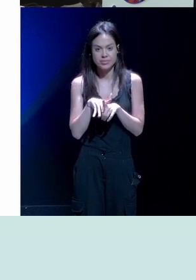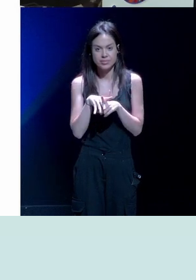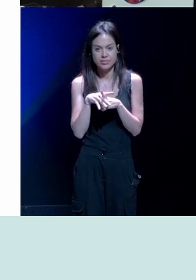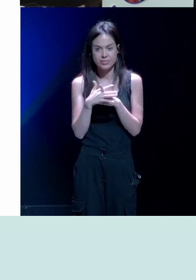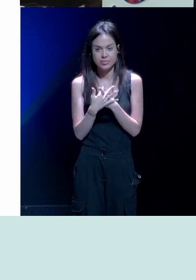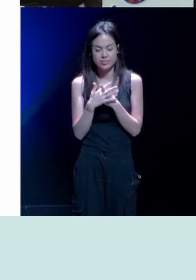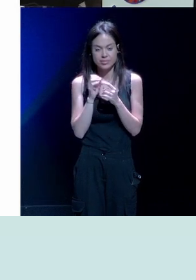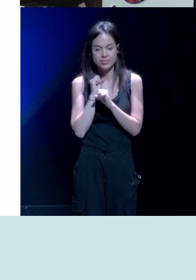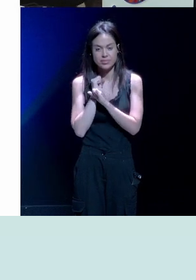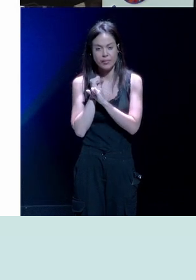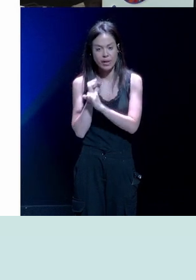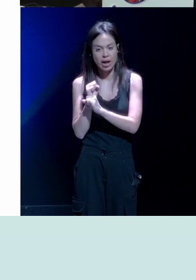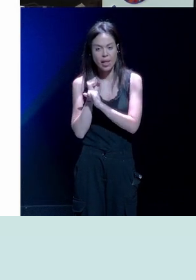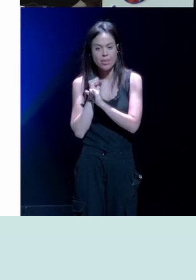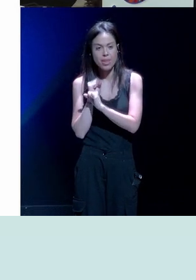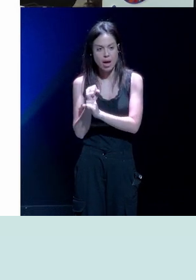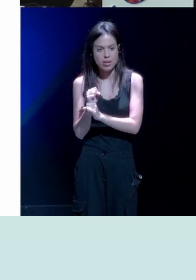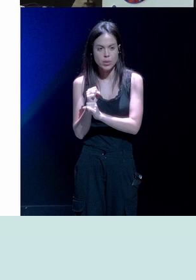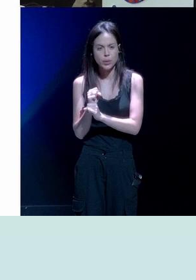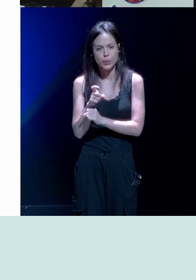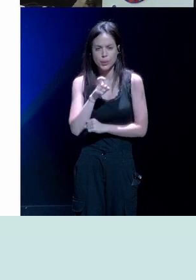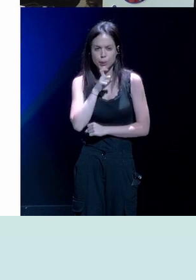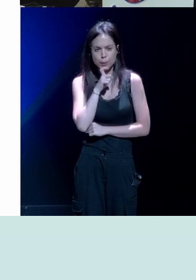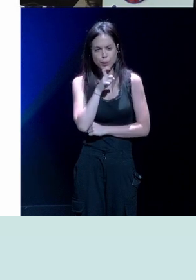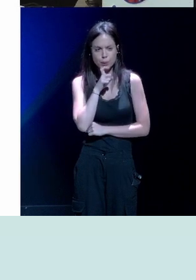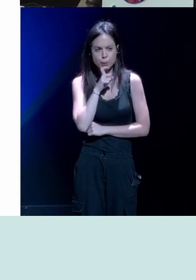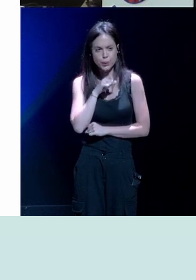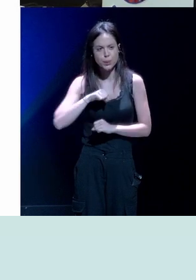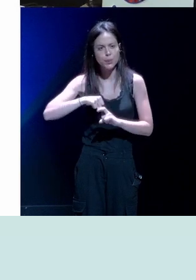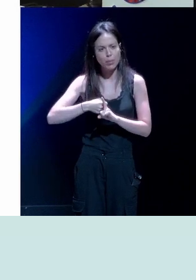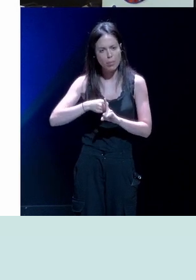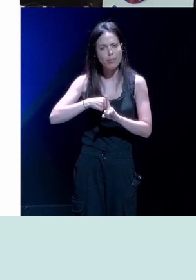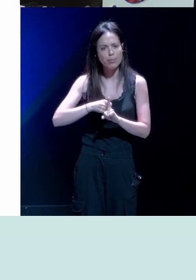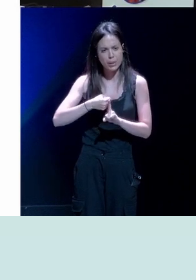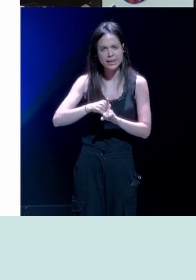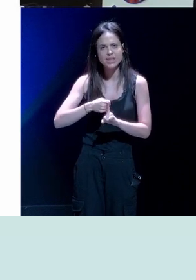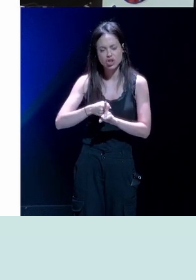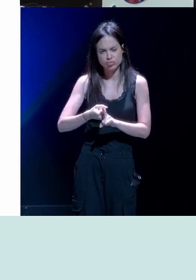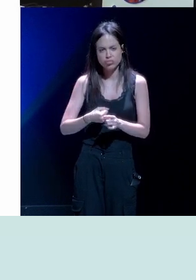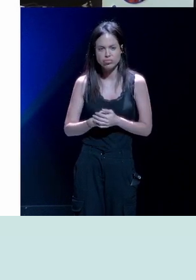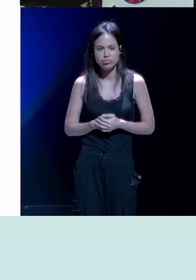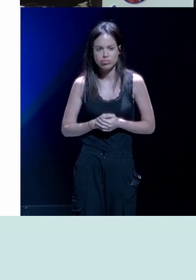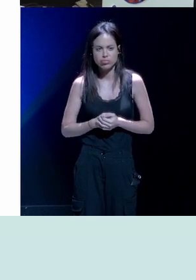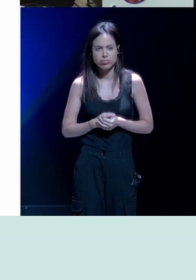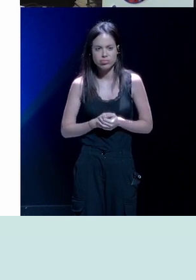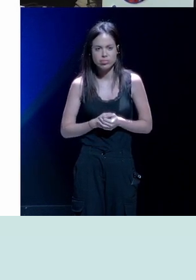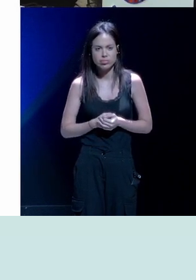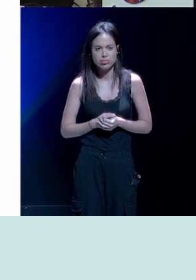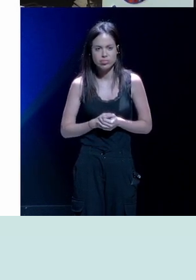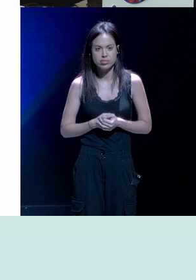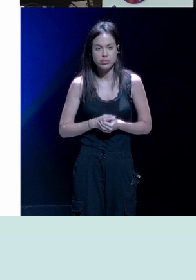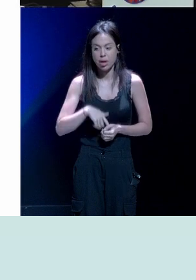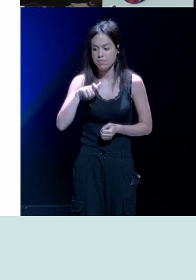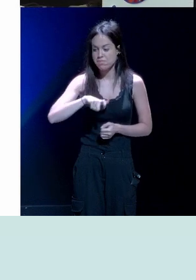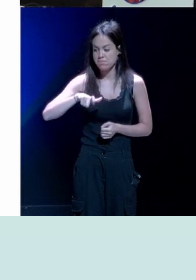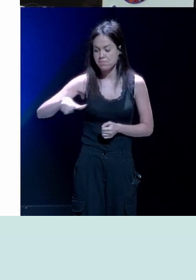se viven de manera compleja, con mucha presión por parte de las personas, personas que salen de la